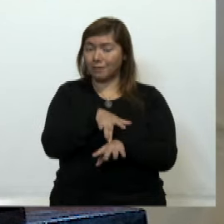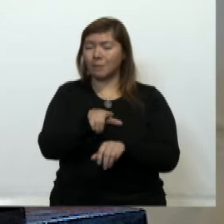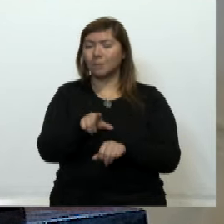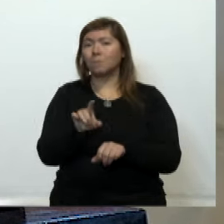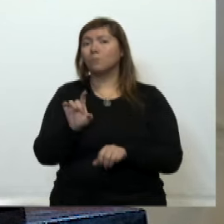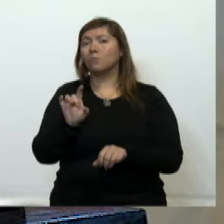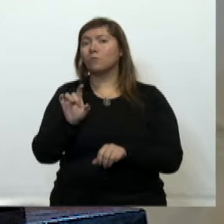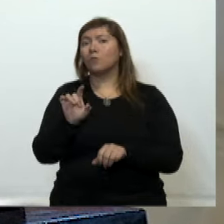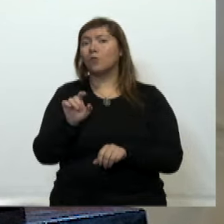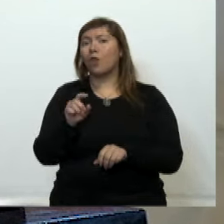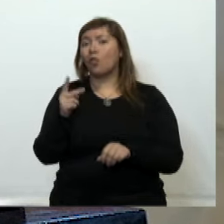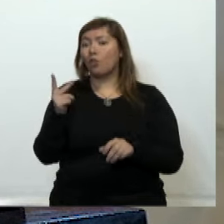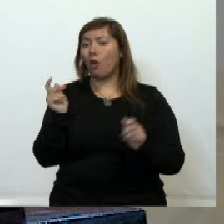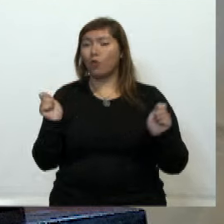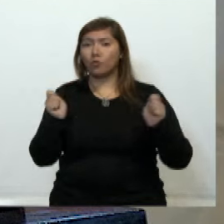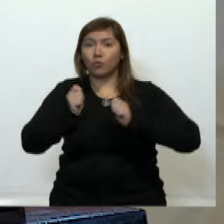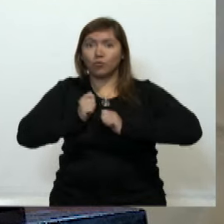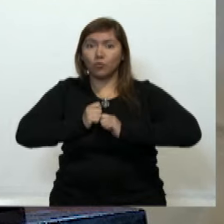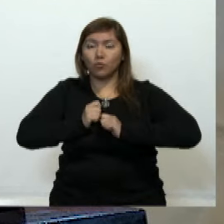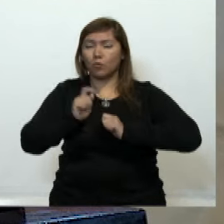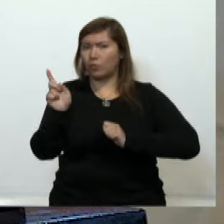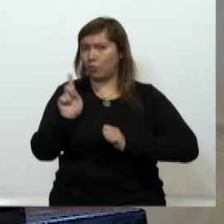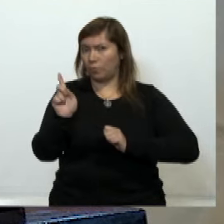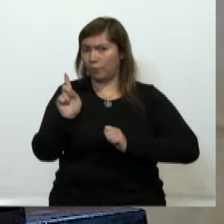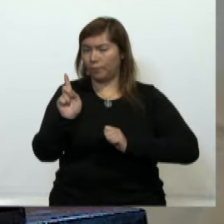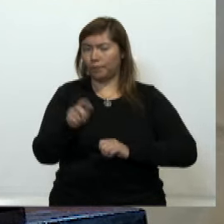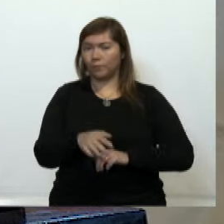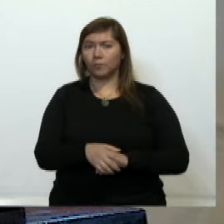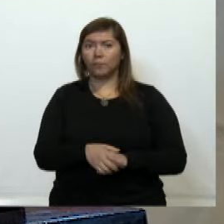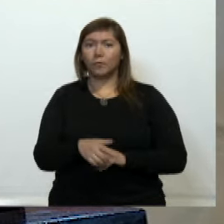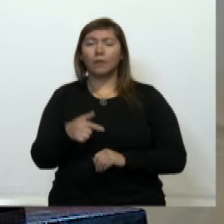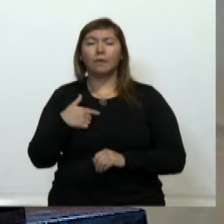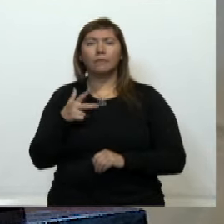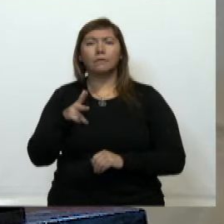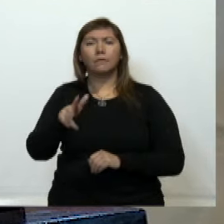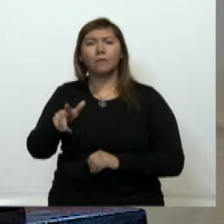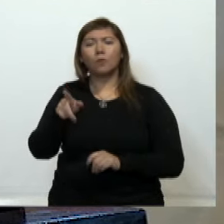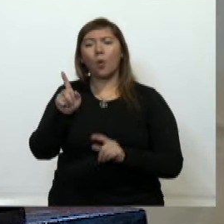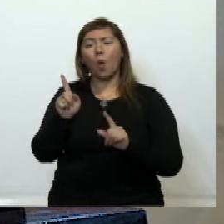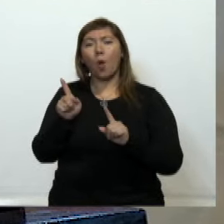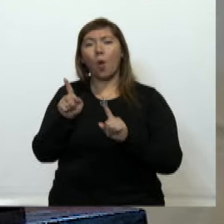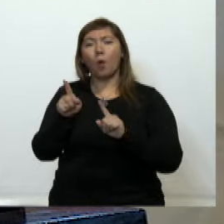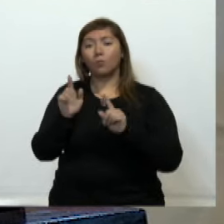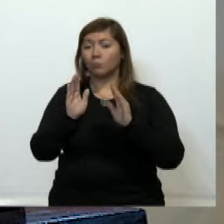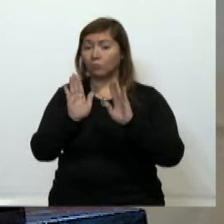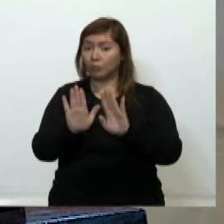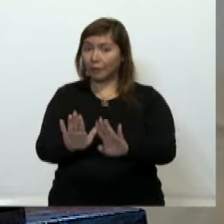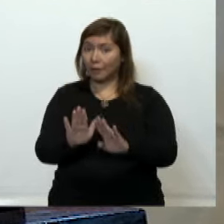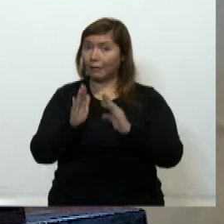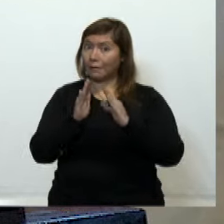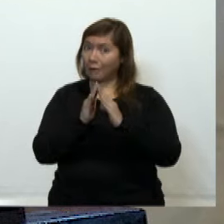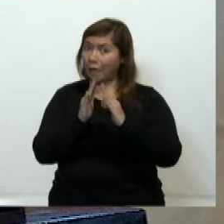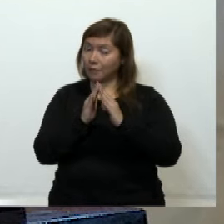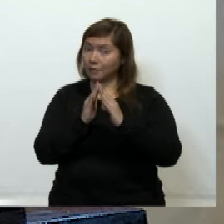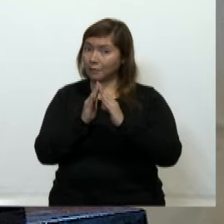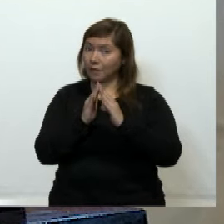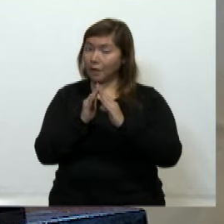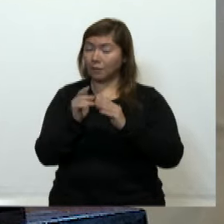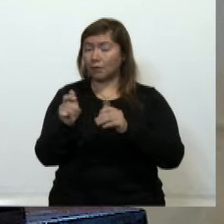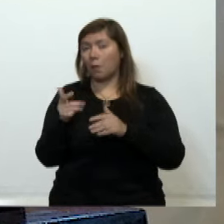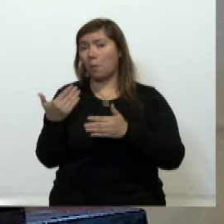dos túnicas. Les dijo: permanezcan en la casa donde les den alojamiento hasta el momento